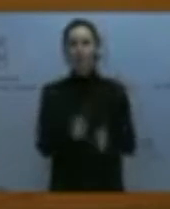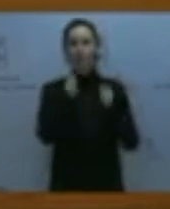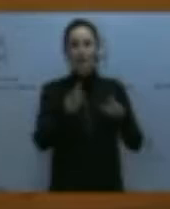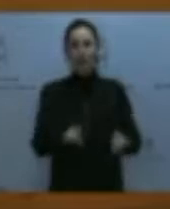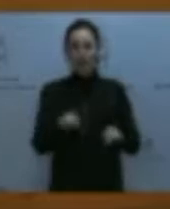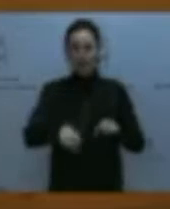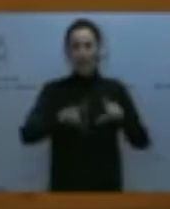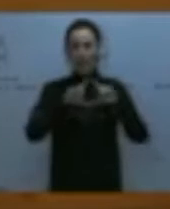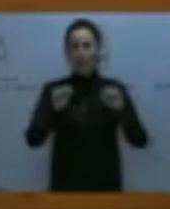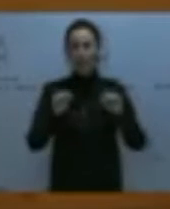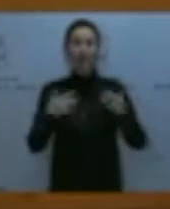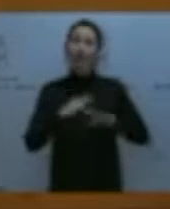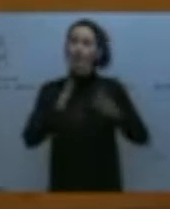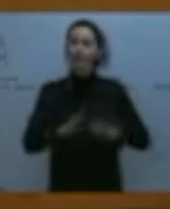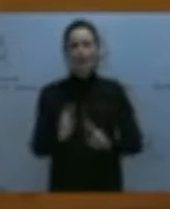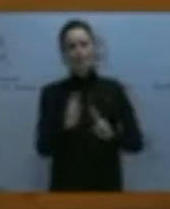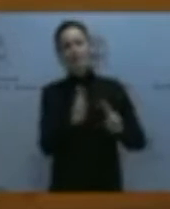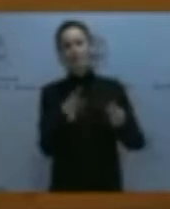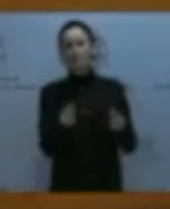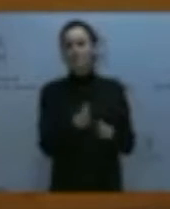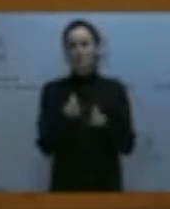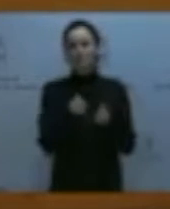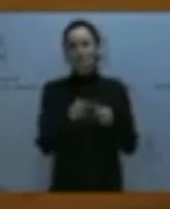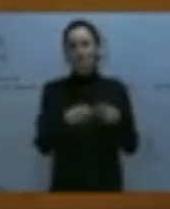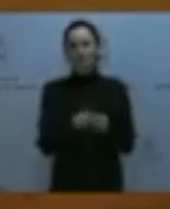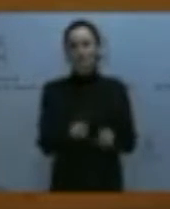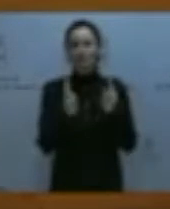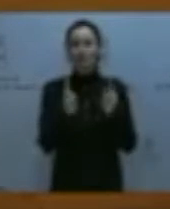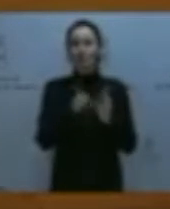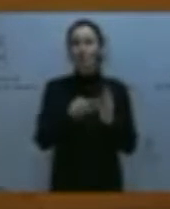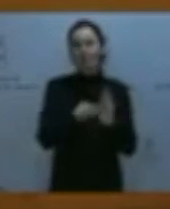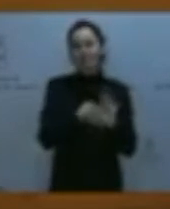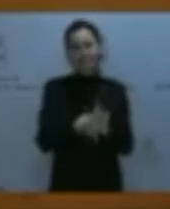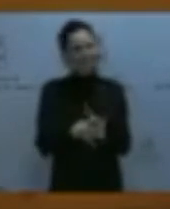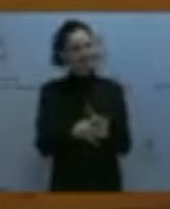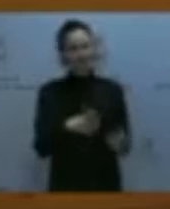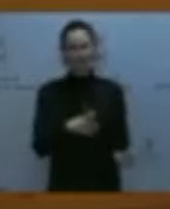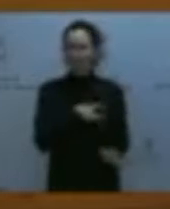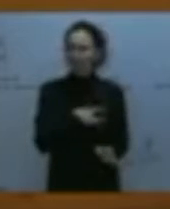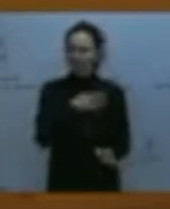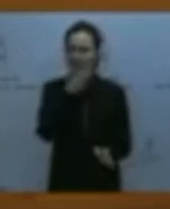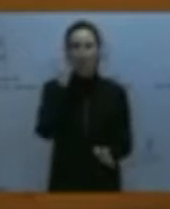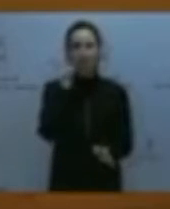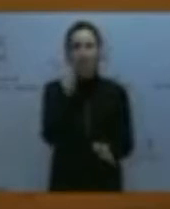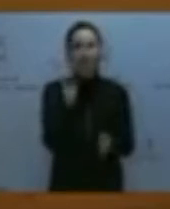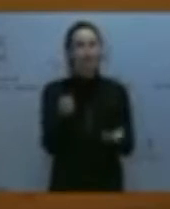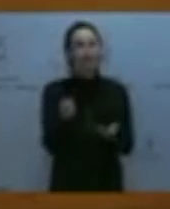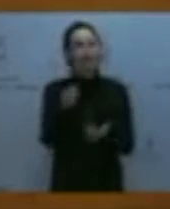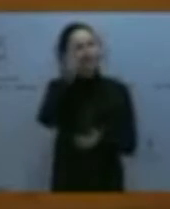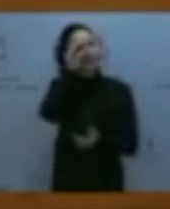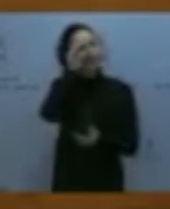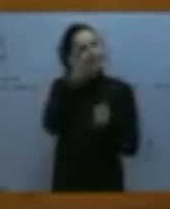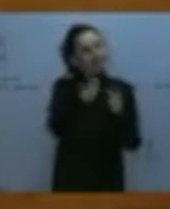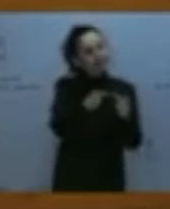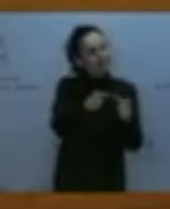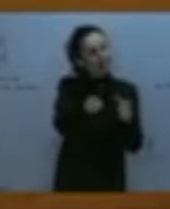asturiano. Es difícil considerar democrático el sistema en base únicamente a escuchar a un